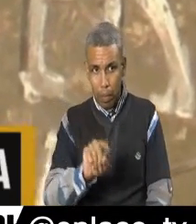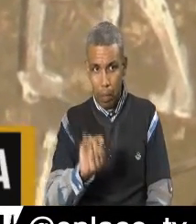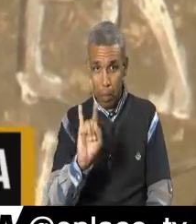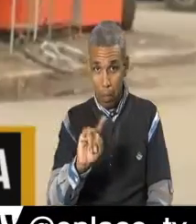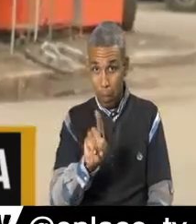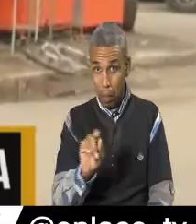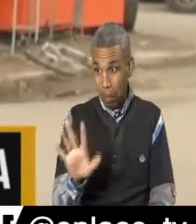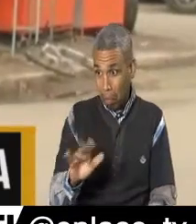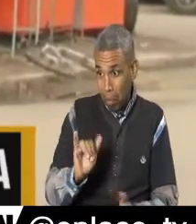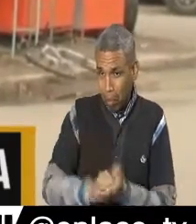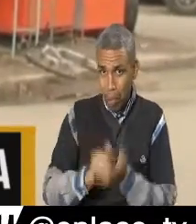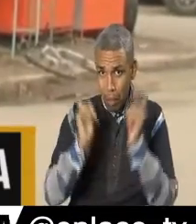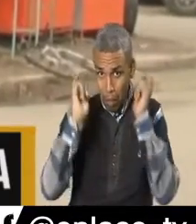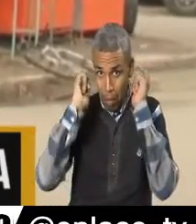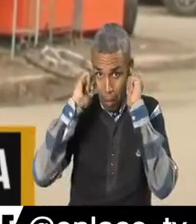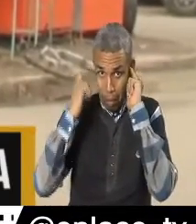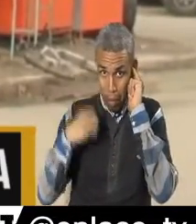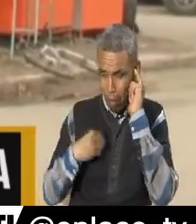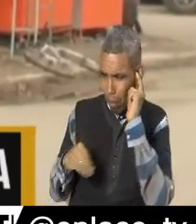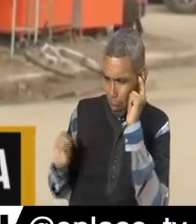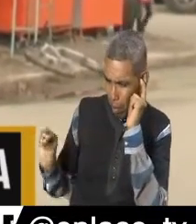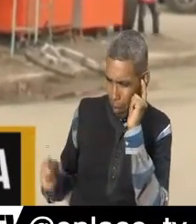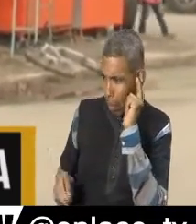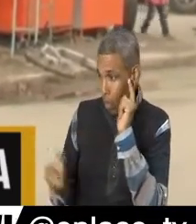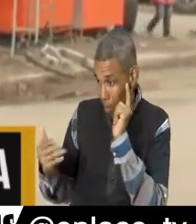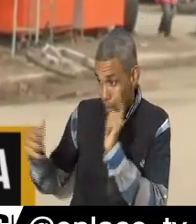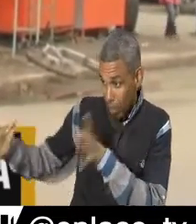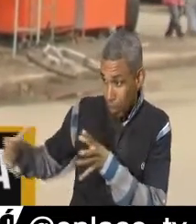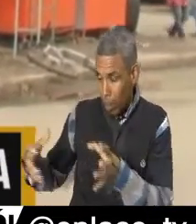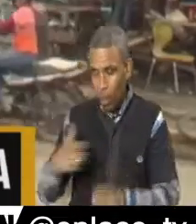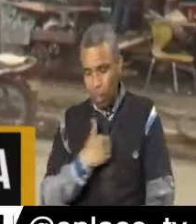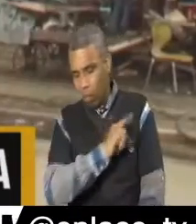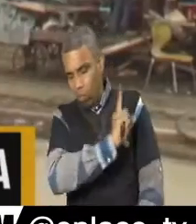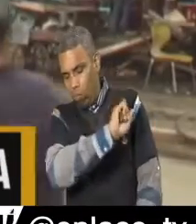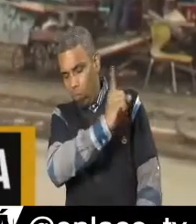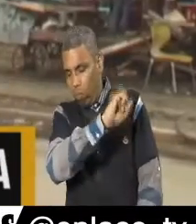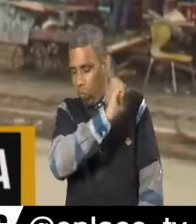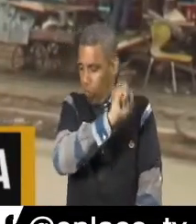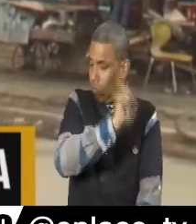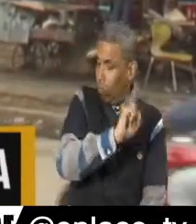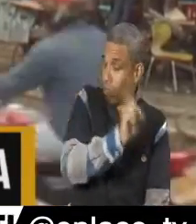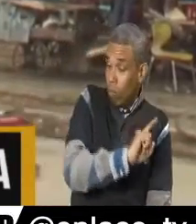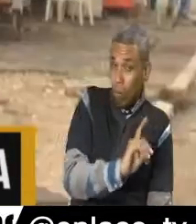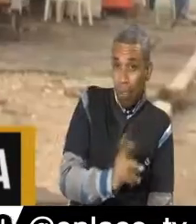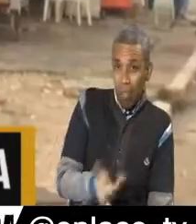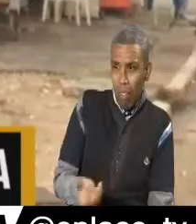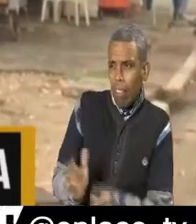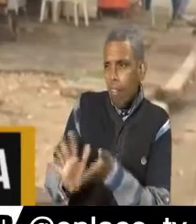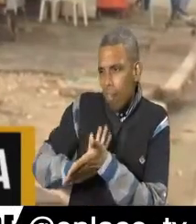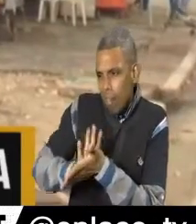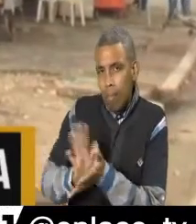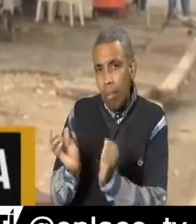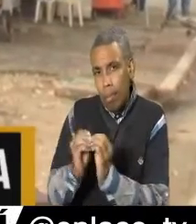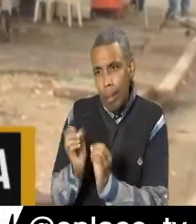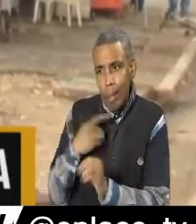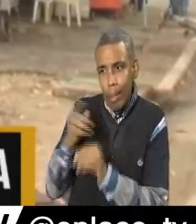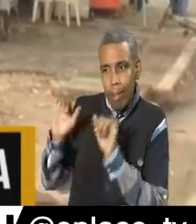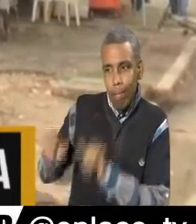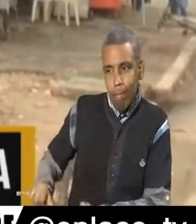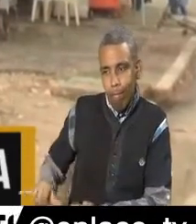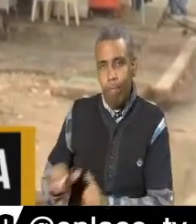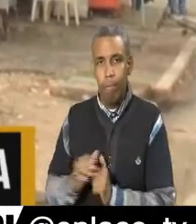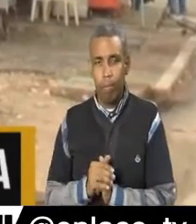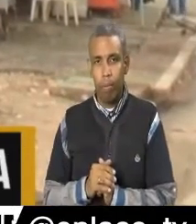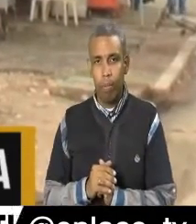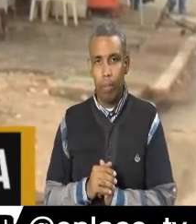sitio, se niega a transportar y dar datos y queda en el sitio. Luego de conocer el caso, hasta el